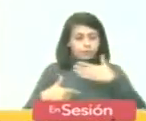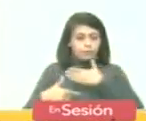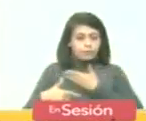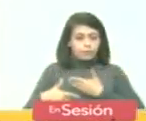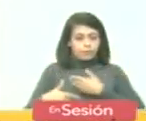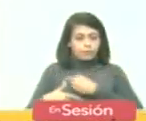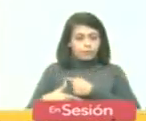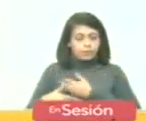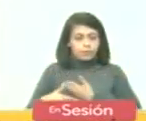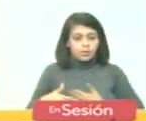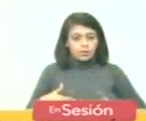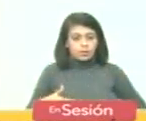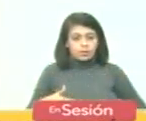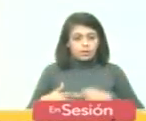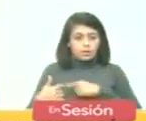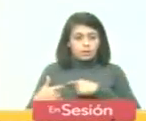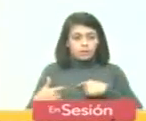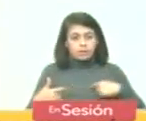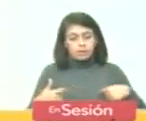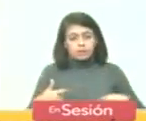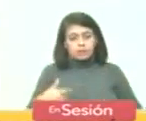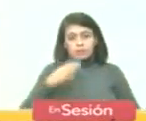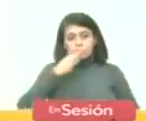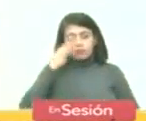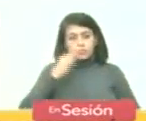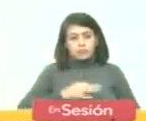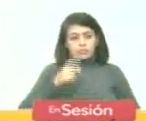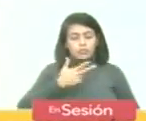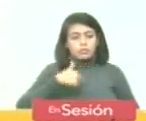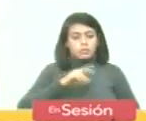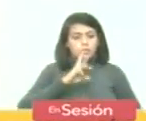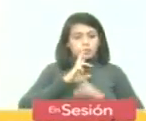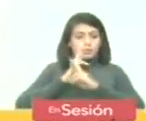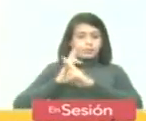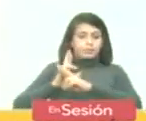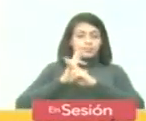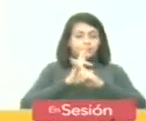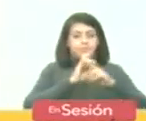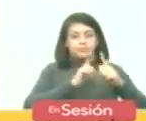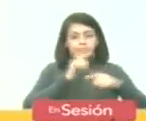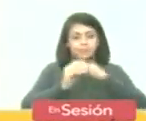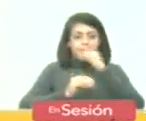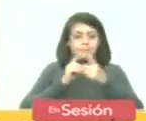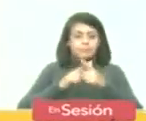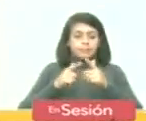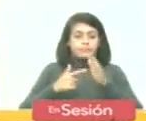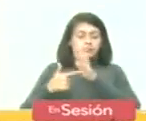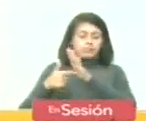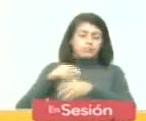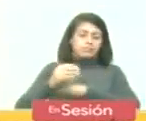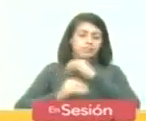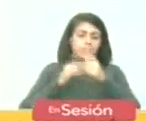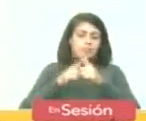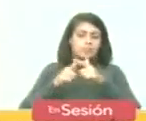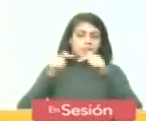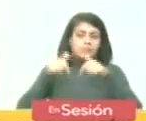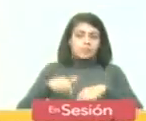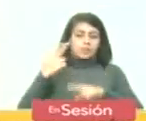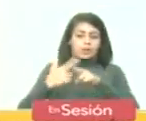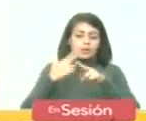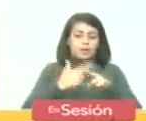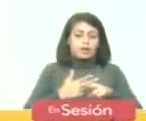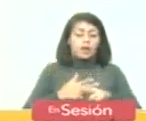Xi Jinping, pero estamos seguros de que China va a responder como tiene que responder a esta